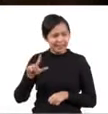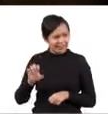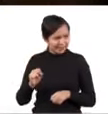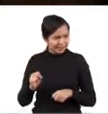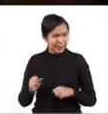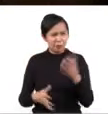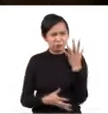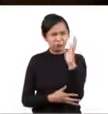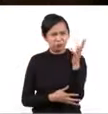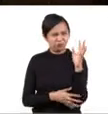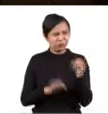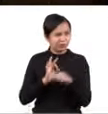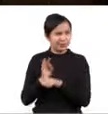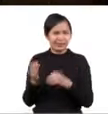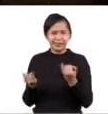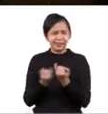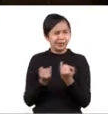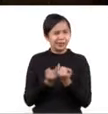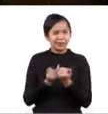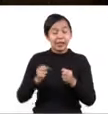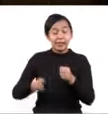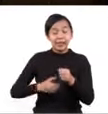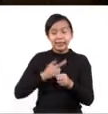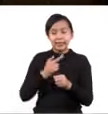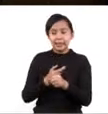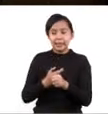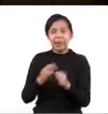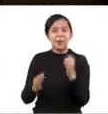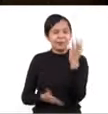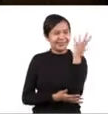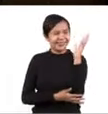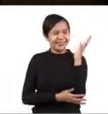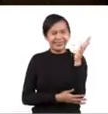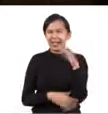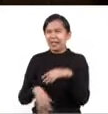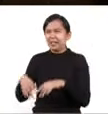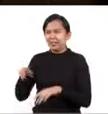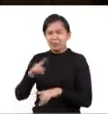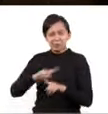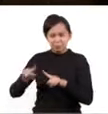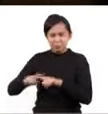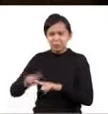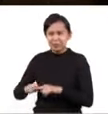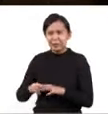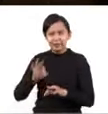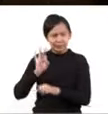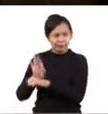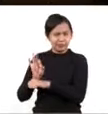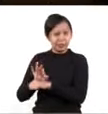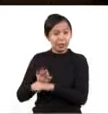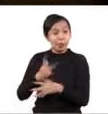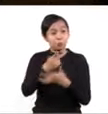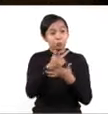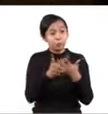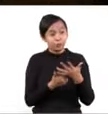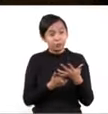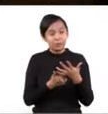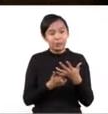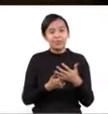energética. La Secretaría de Medio Ambiente del gobierno de la Ciudad de México tiene cerca de 8 proyectos con